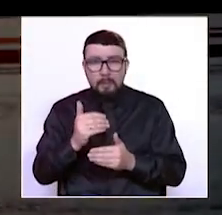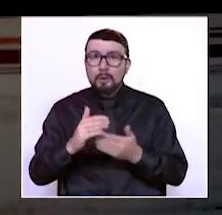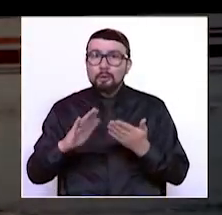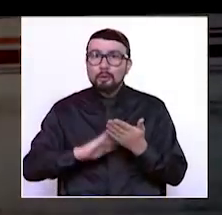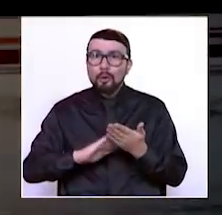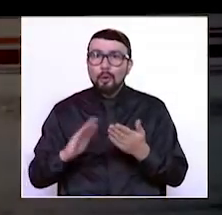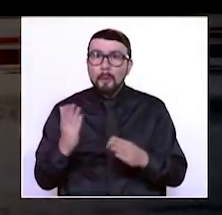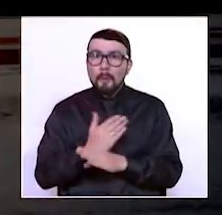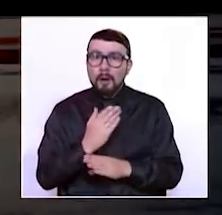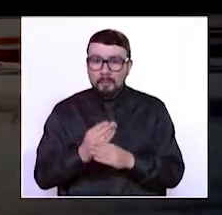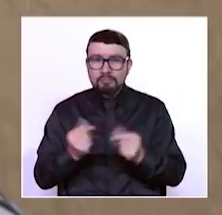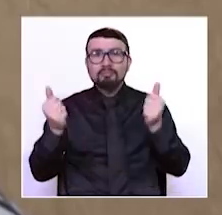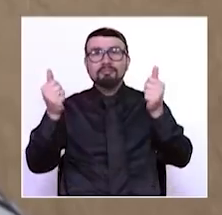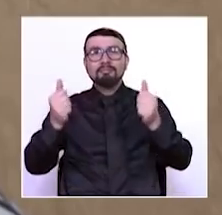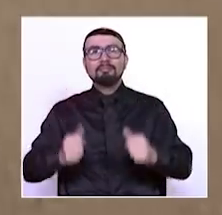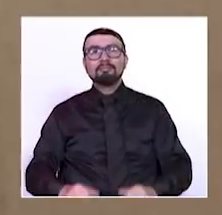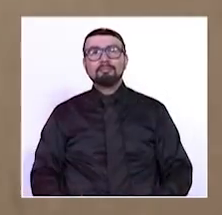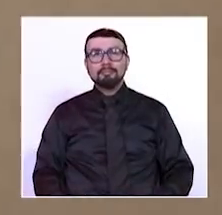problema.